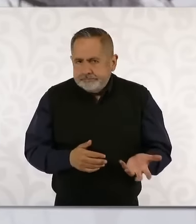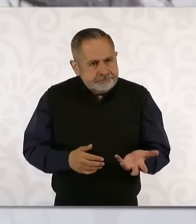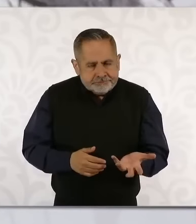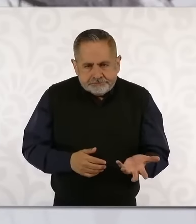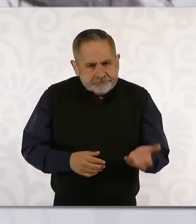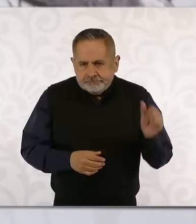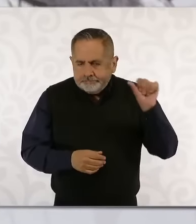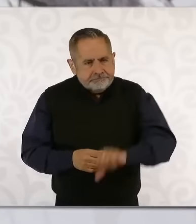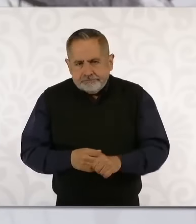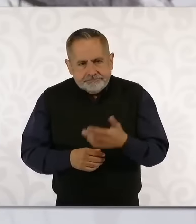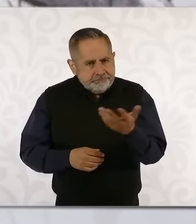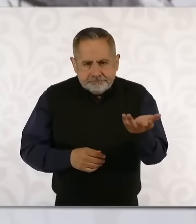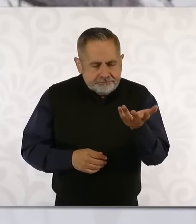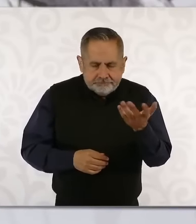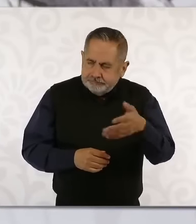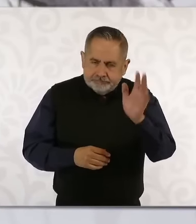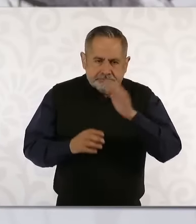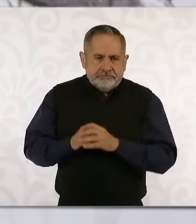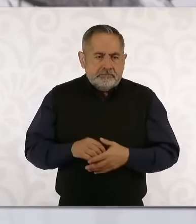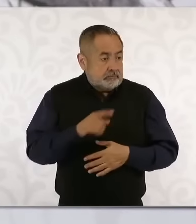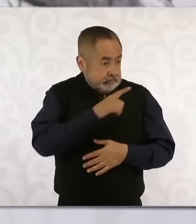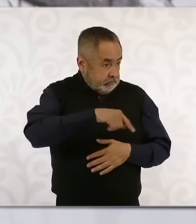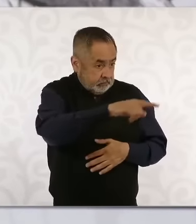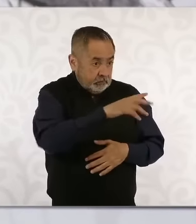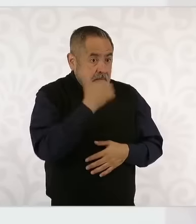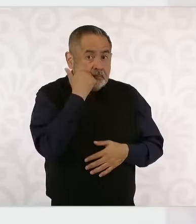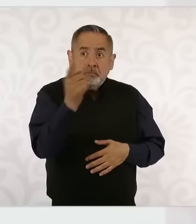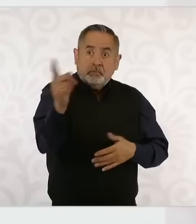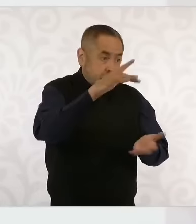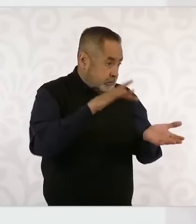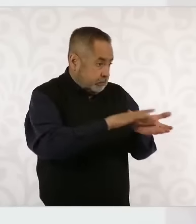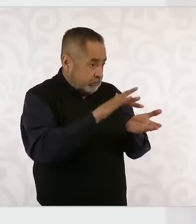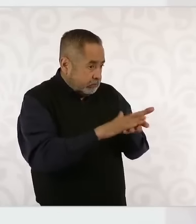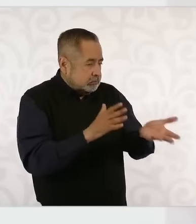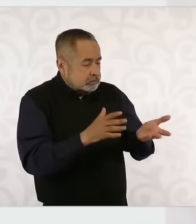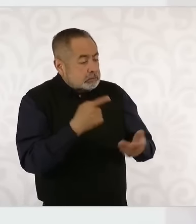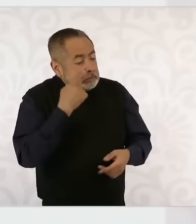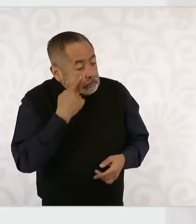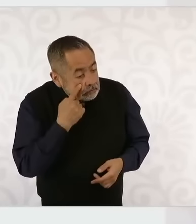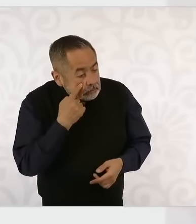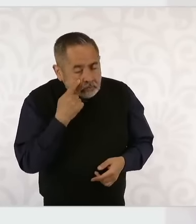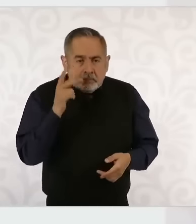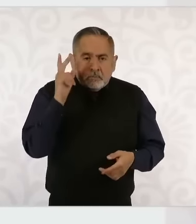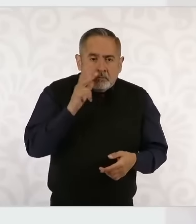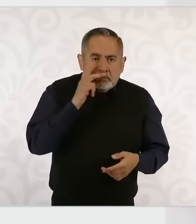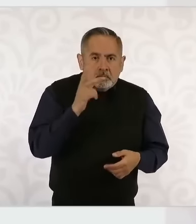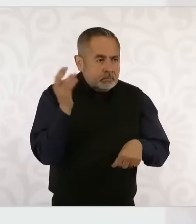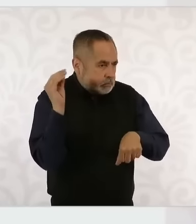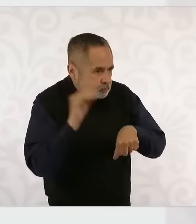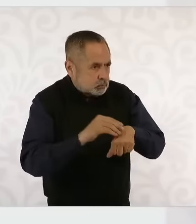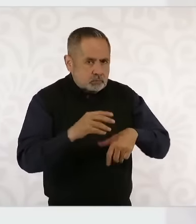Entonces, si quieren el apoyo popular, pues tienen que presentar